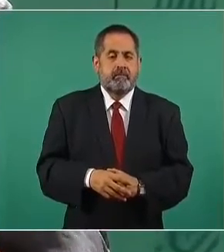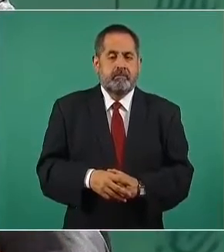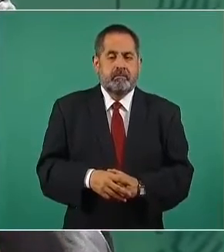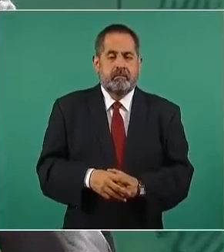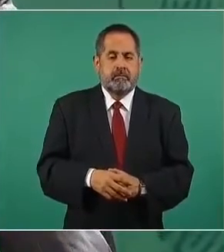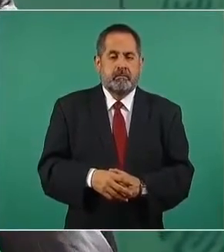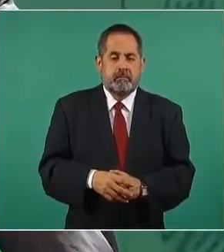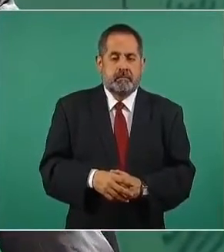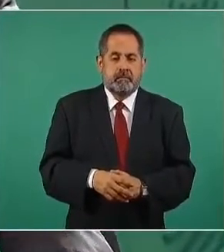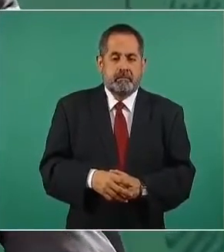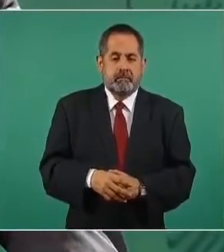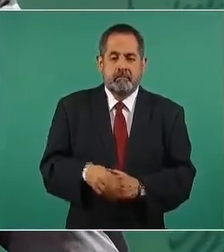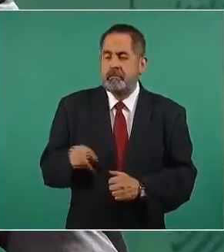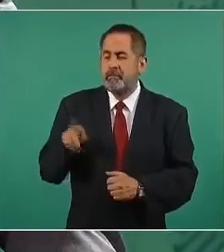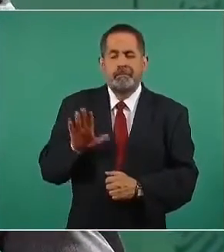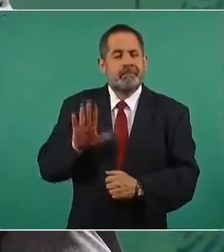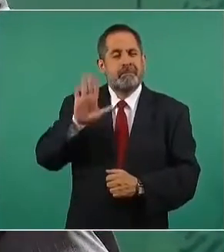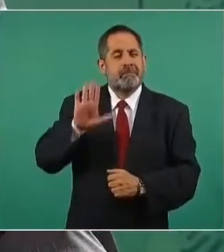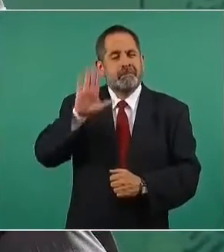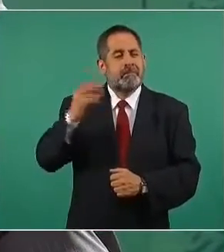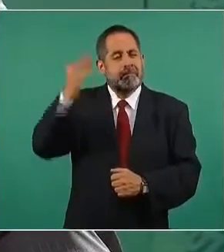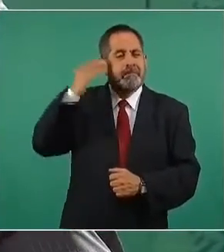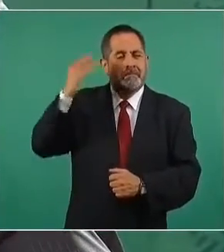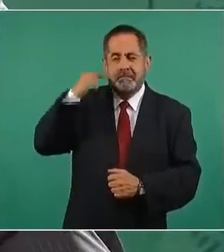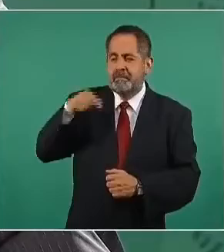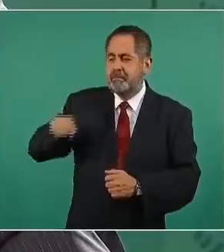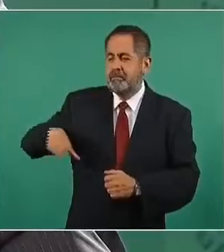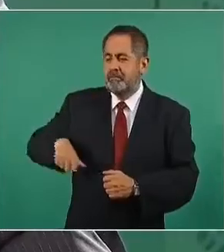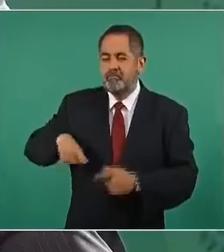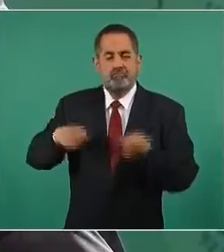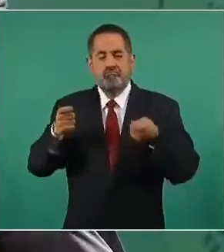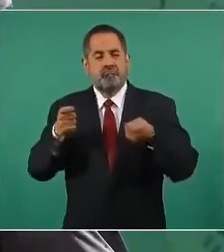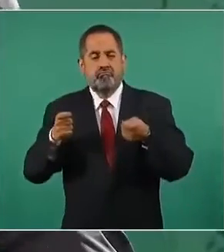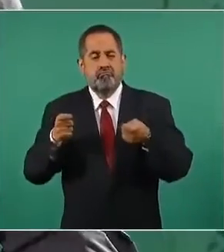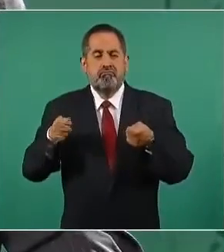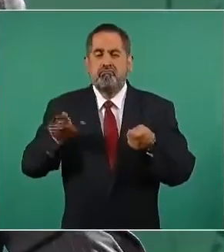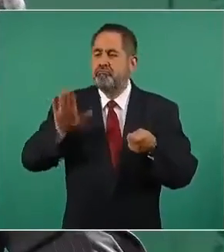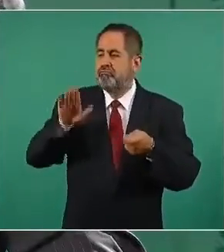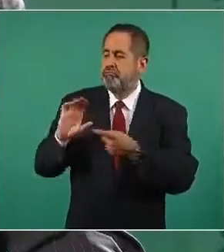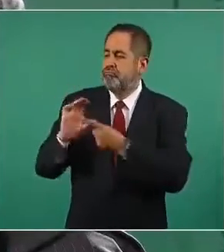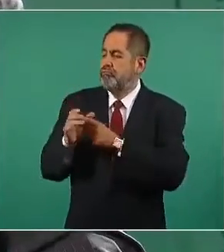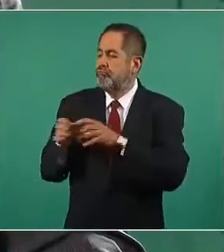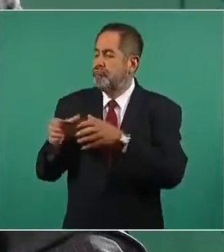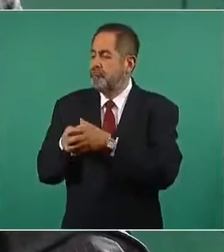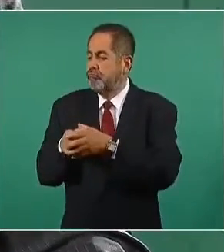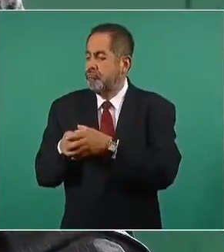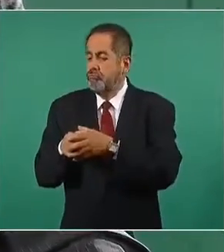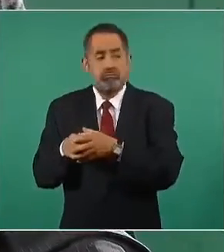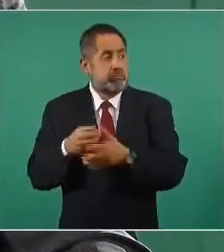El gobierno era un comité al servicio de ellos y ahora están molestos.